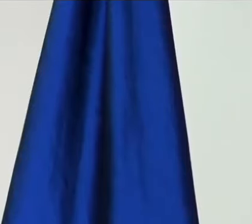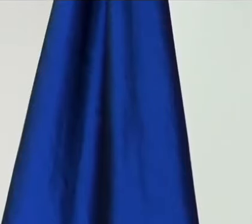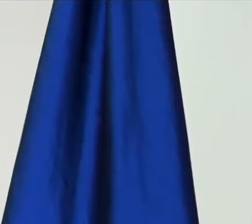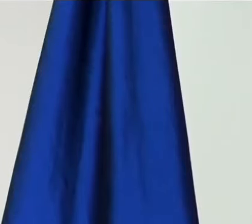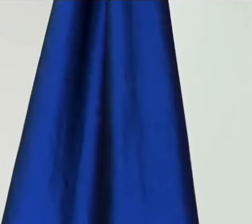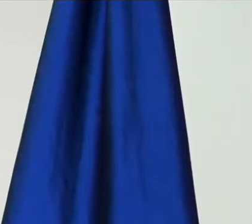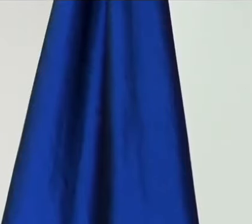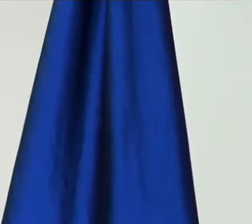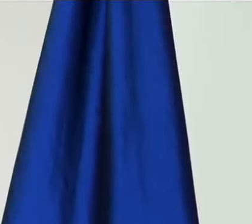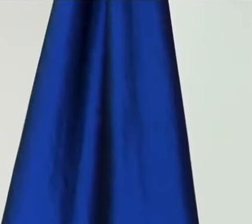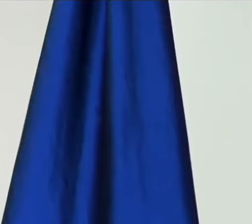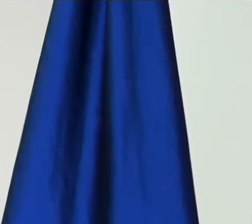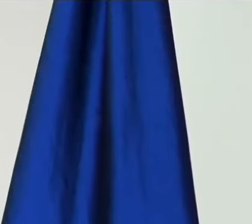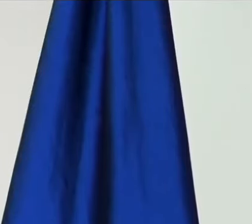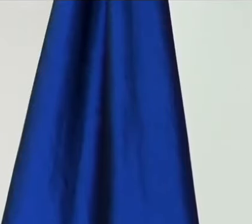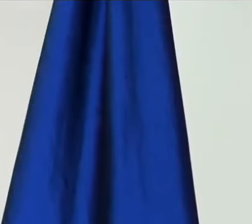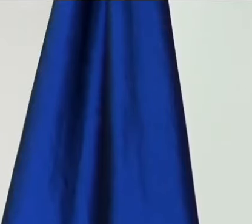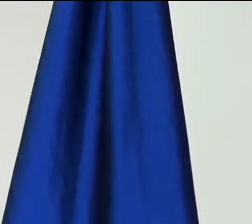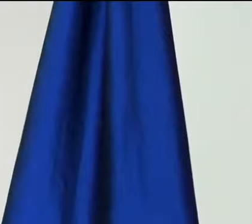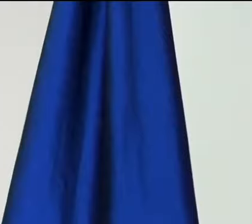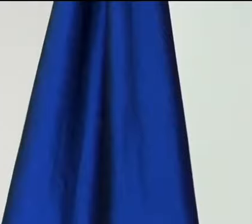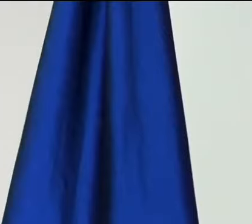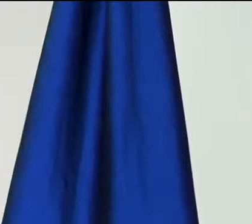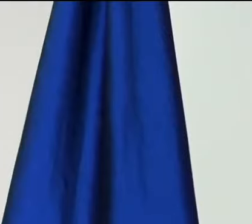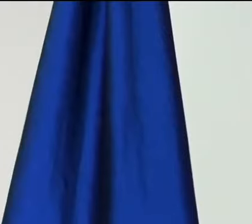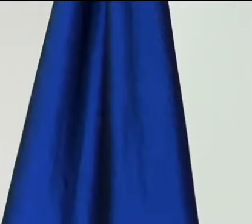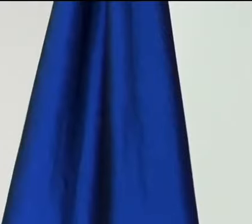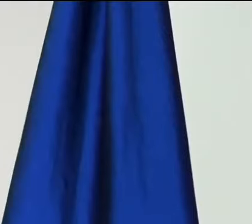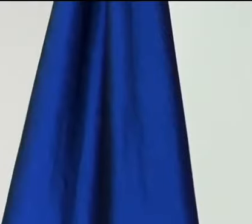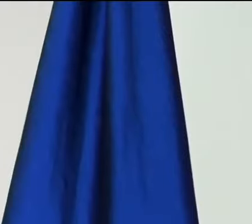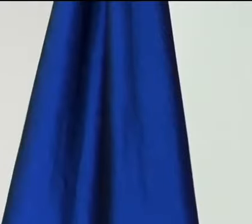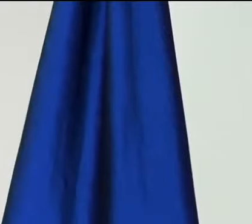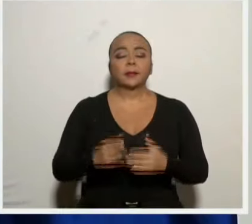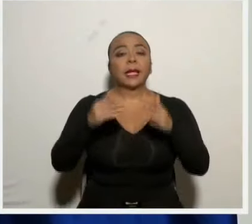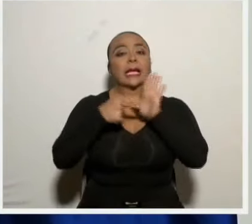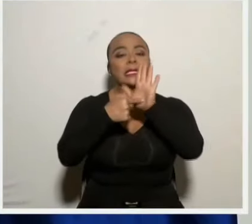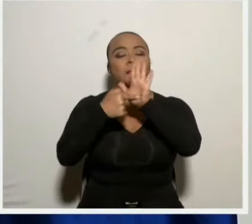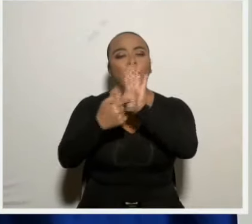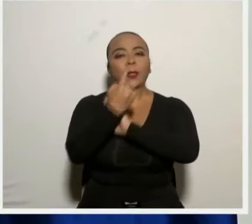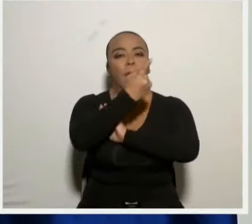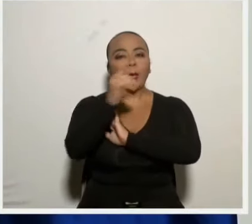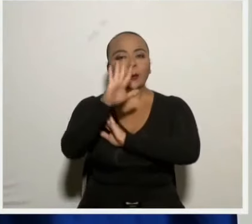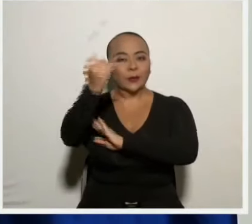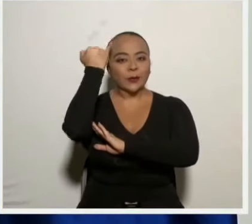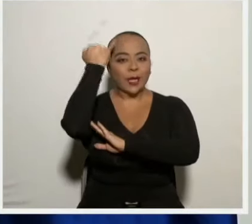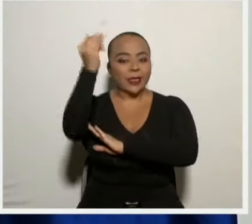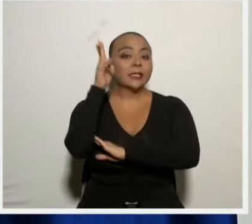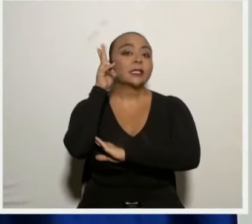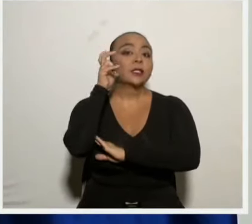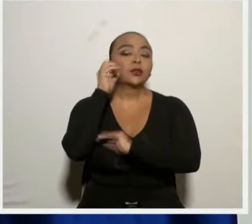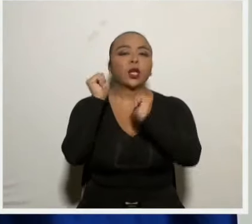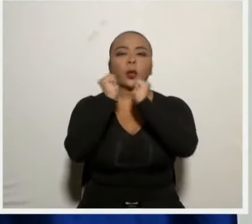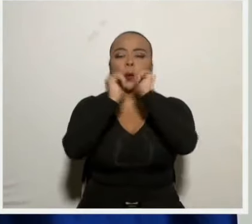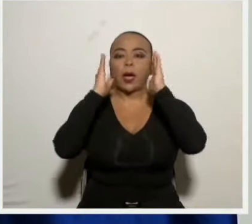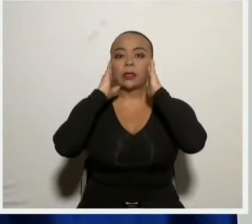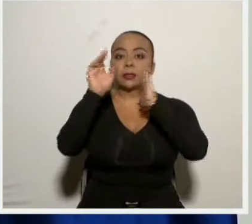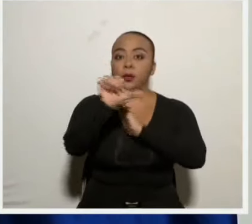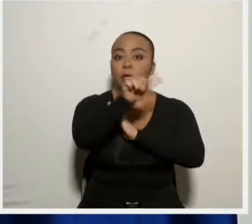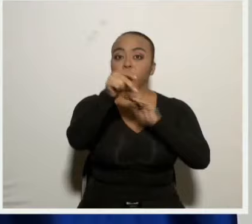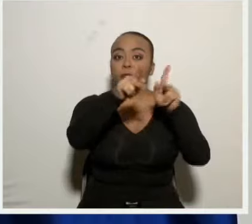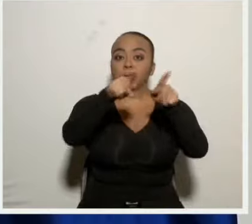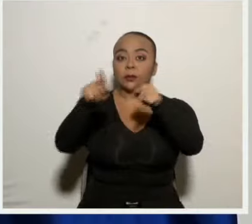diálogo franco y abierto, exponiendo cada cual sus ideas, escuchando con atención las de los